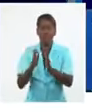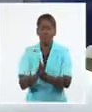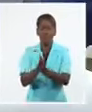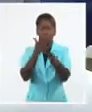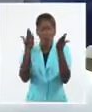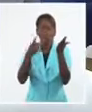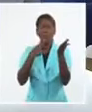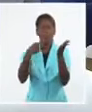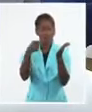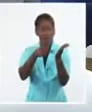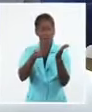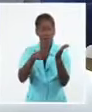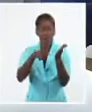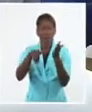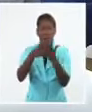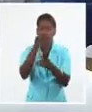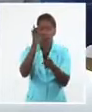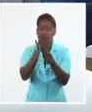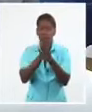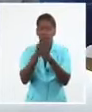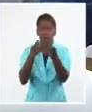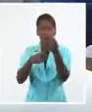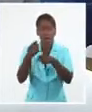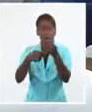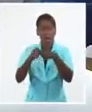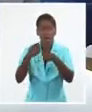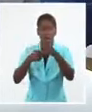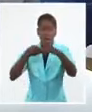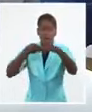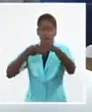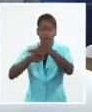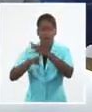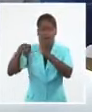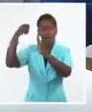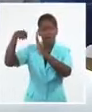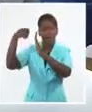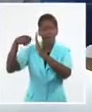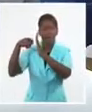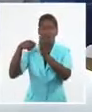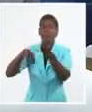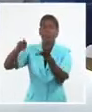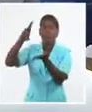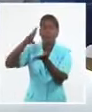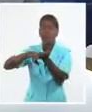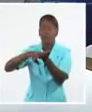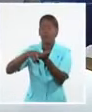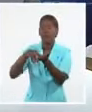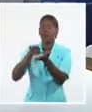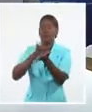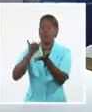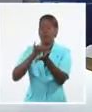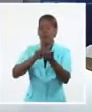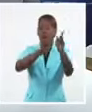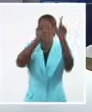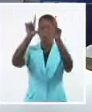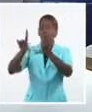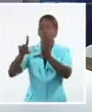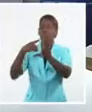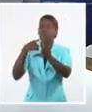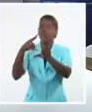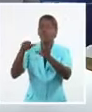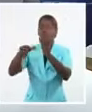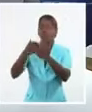diario número 0, está en su versión digital en la página web, y el martes estará también en los cines, esperando para que puedan